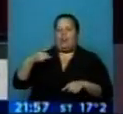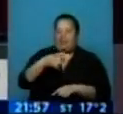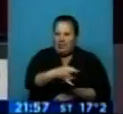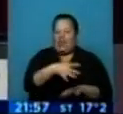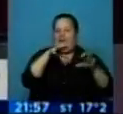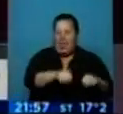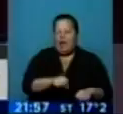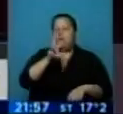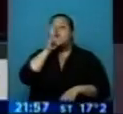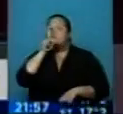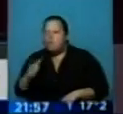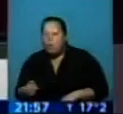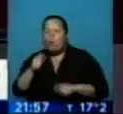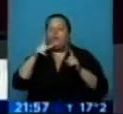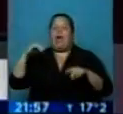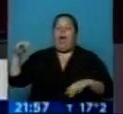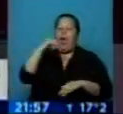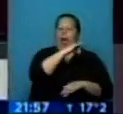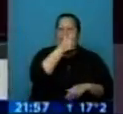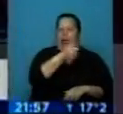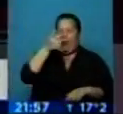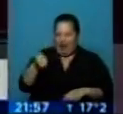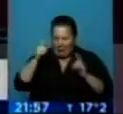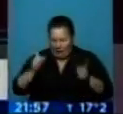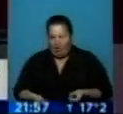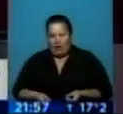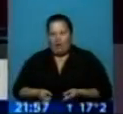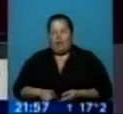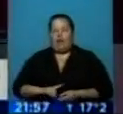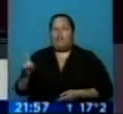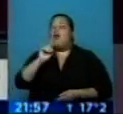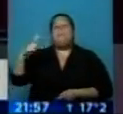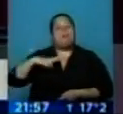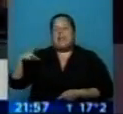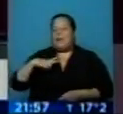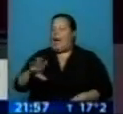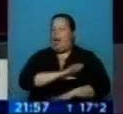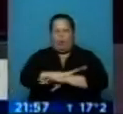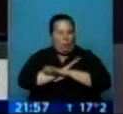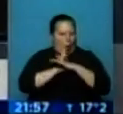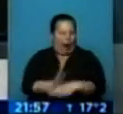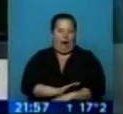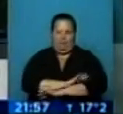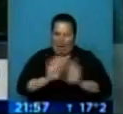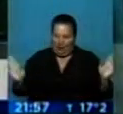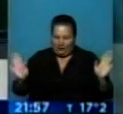trenes, rutas y aerolíneas argentinas y que no los privaticen nunca más.